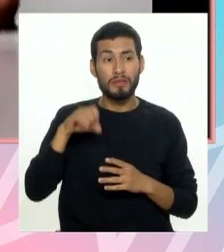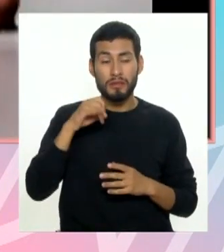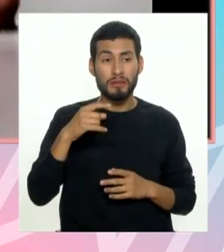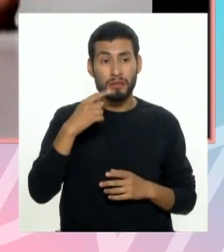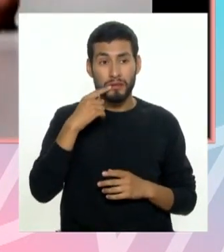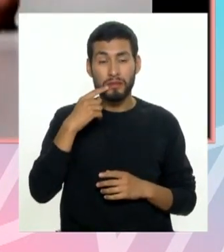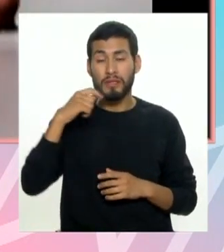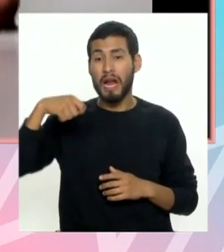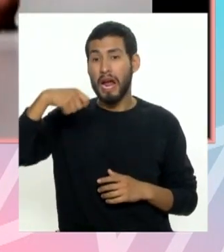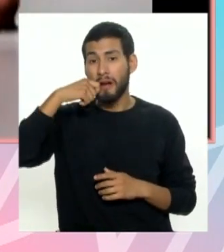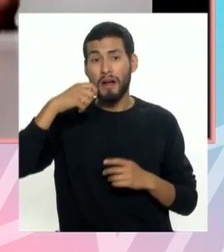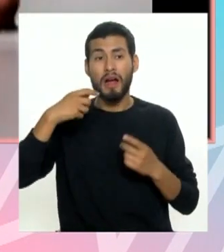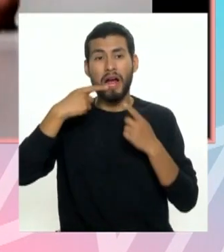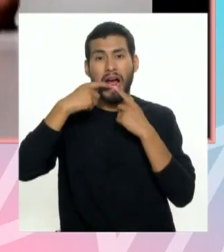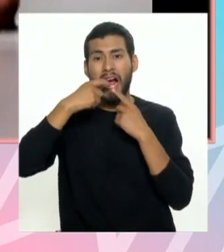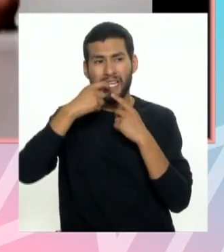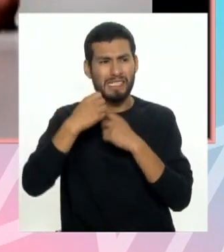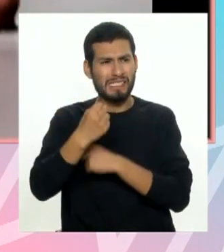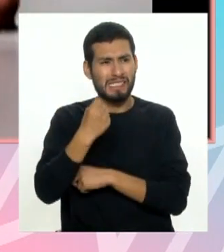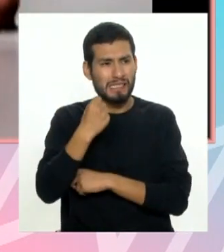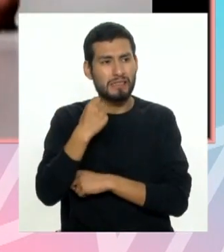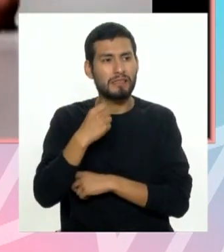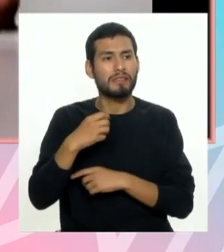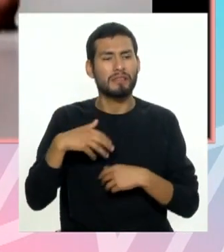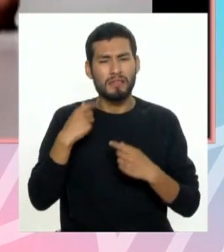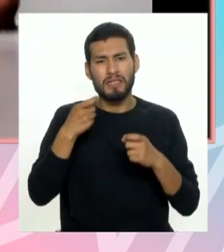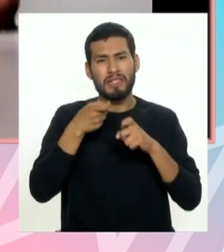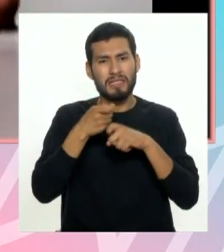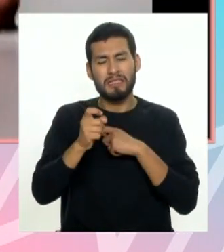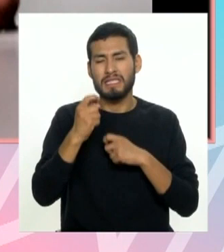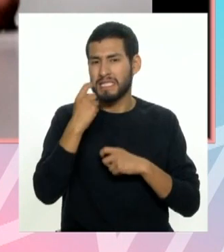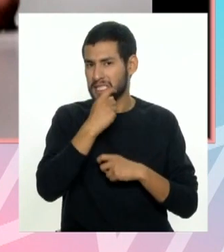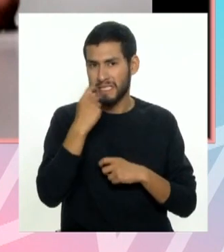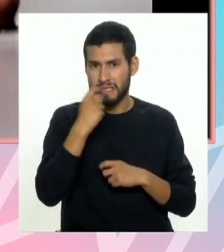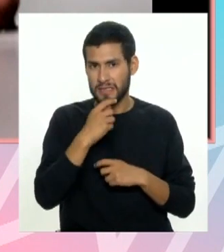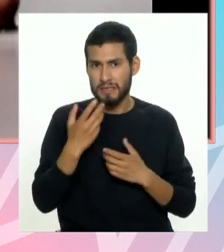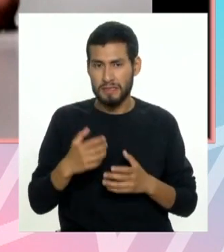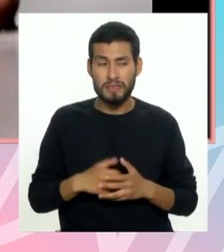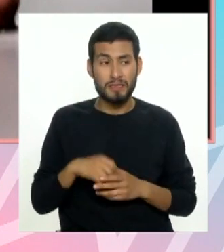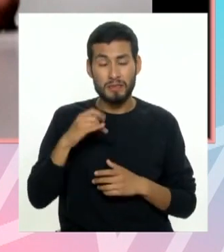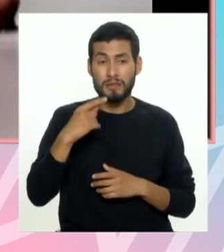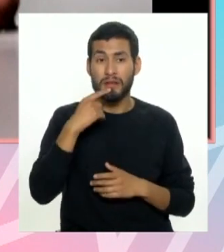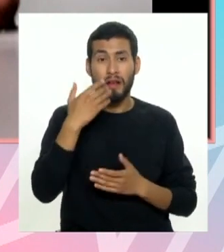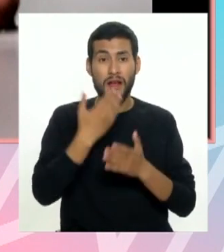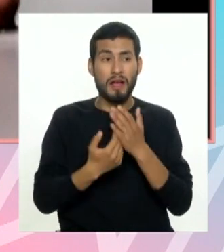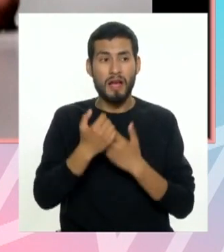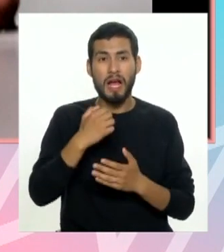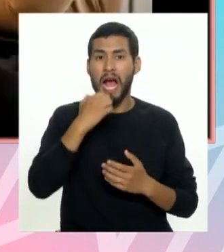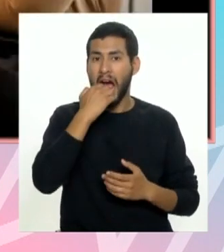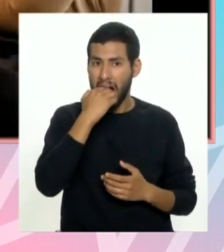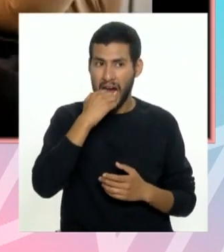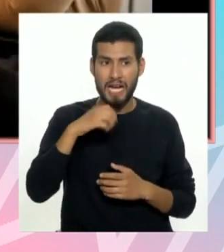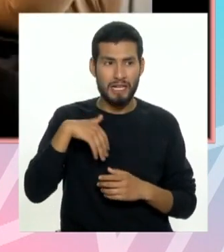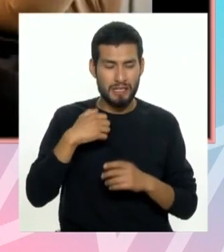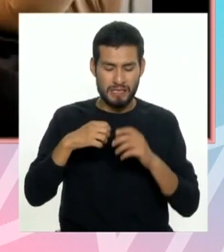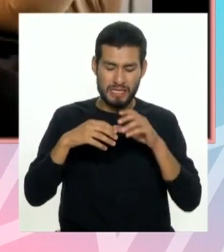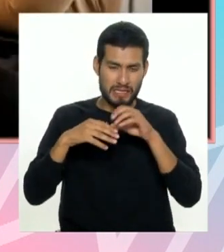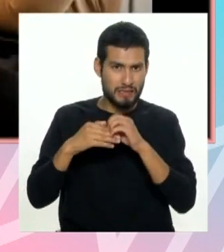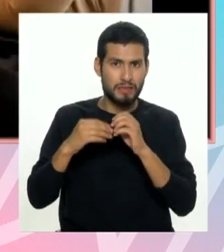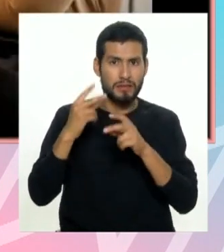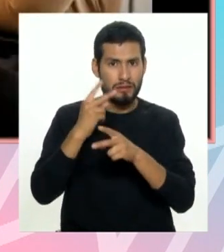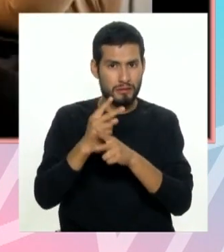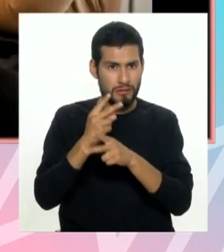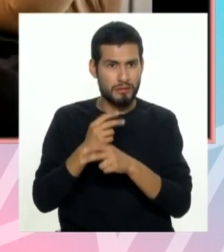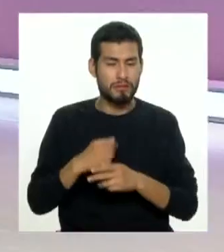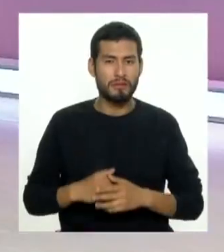más bien cuchara, correa, la mordida es tan intensa que puede fracturar los dientes del paciente. Si ustedes le ponen la mano, se pueden quedar mutilados. Hay que tener mucho